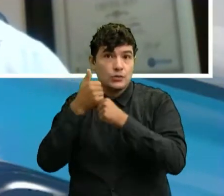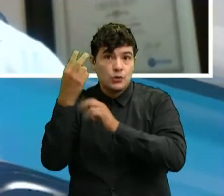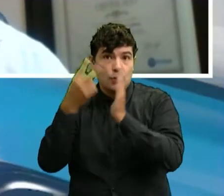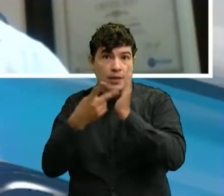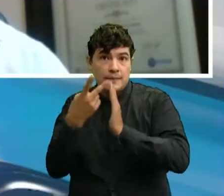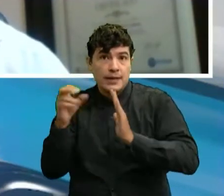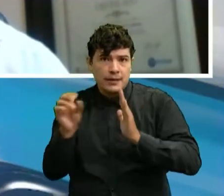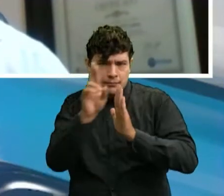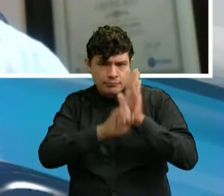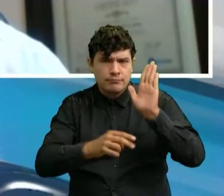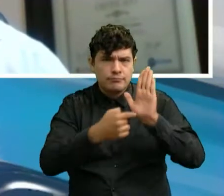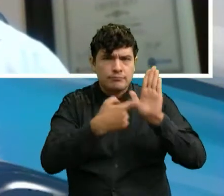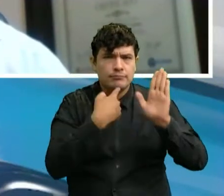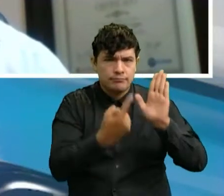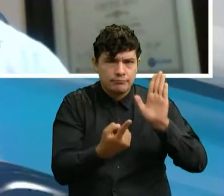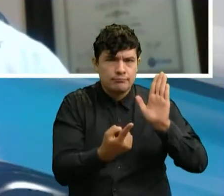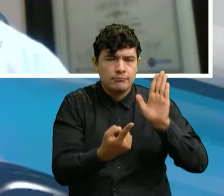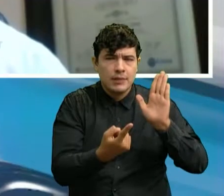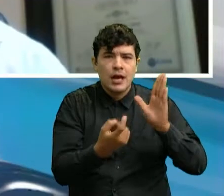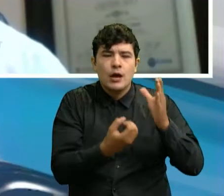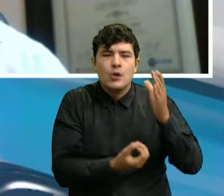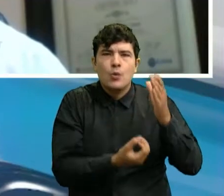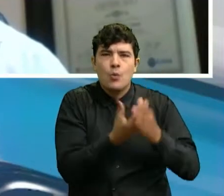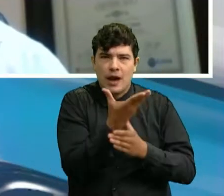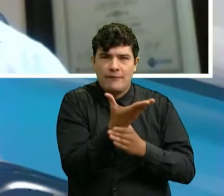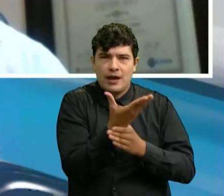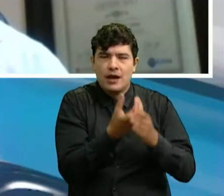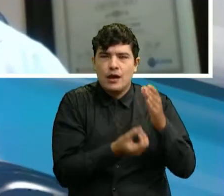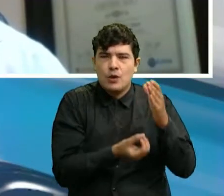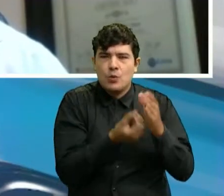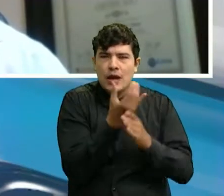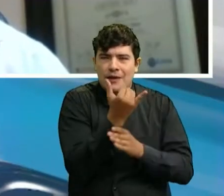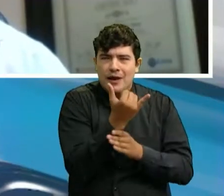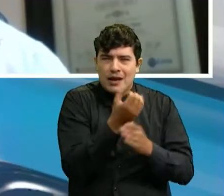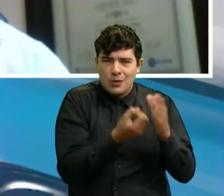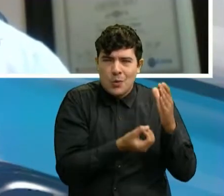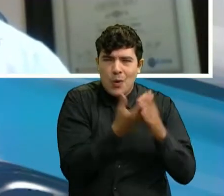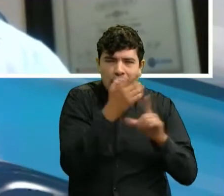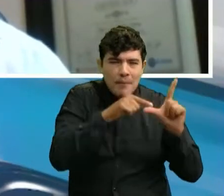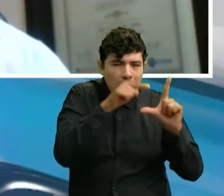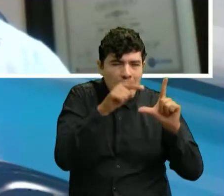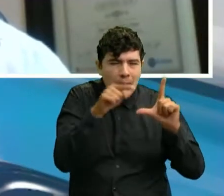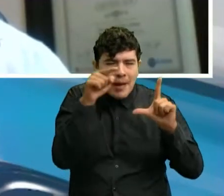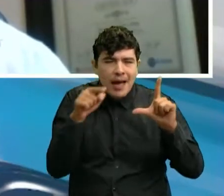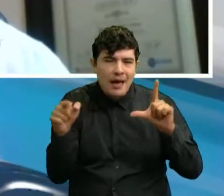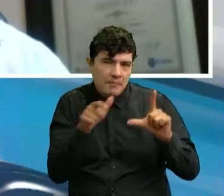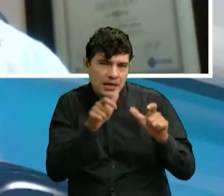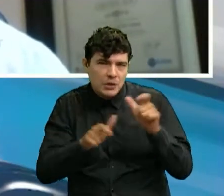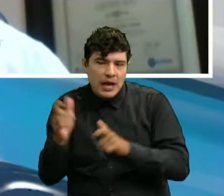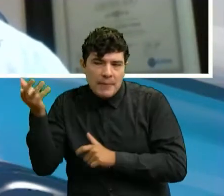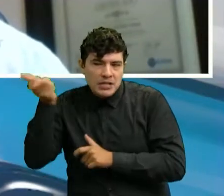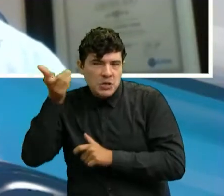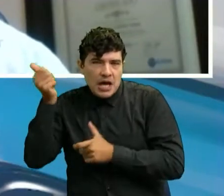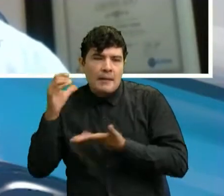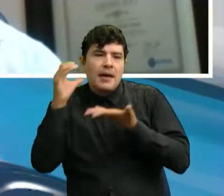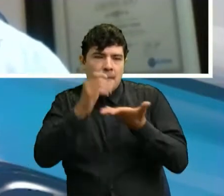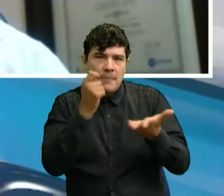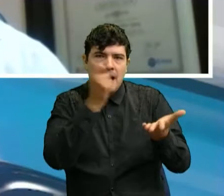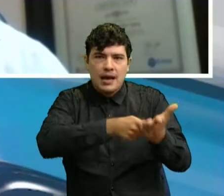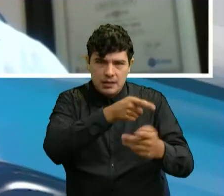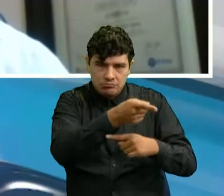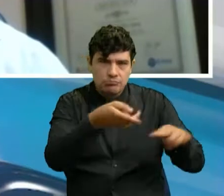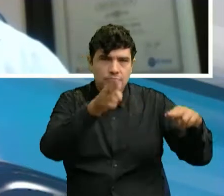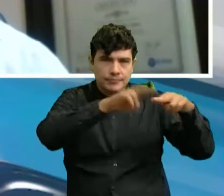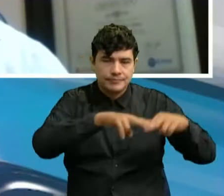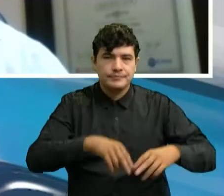exigió hacer una nueva actualización del RUR respecto a los pensionados. Finalmente, por lo que estaba generando esa